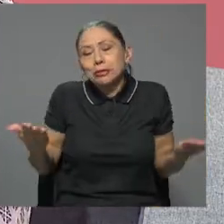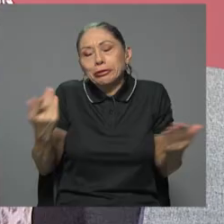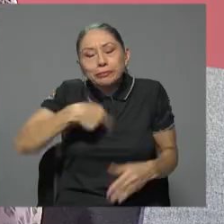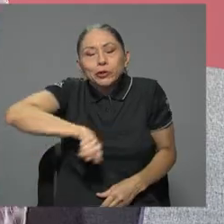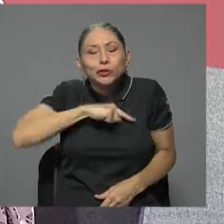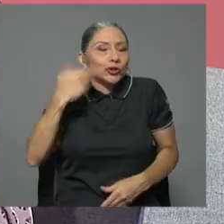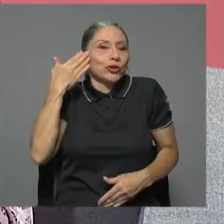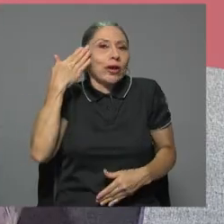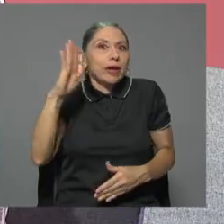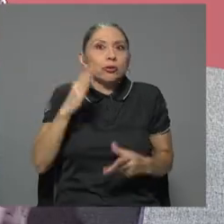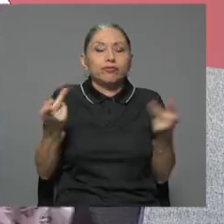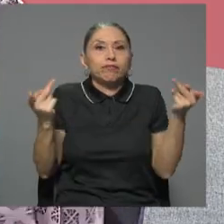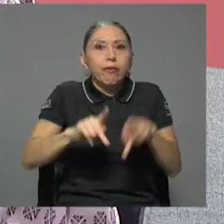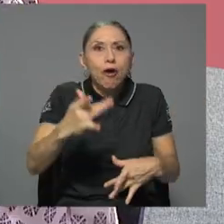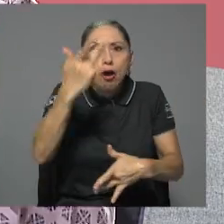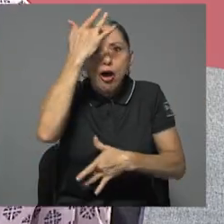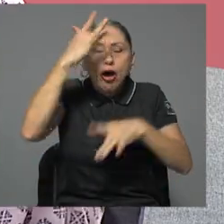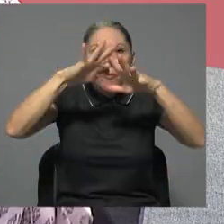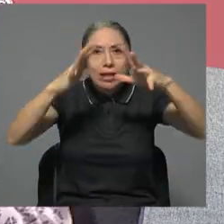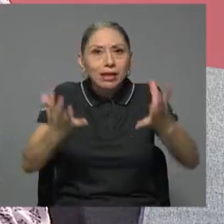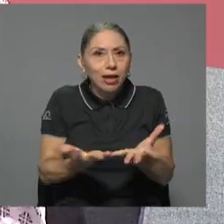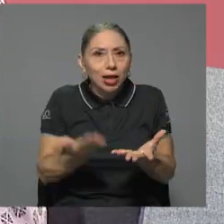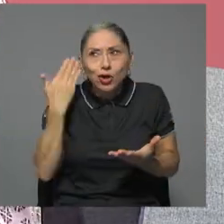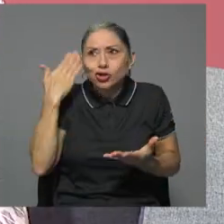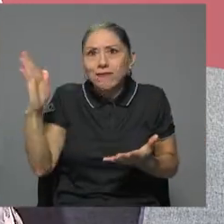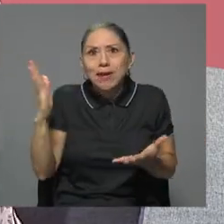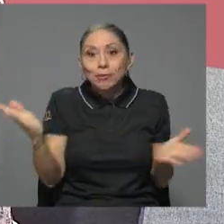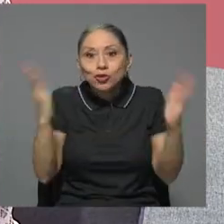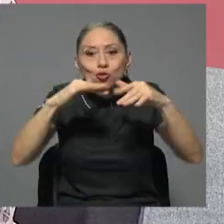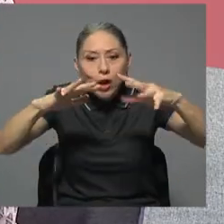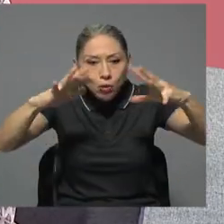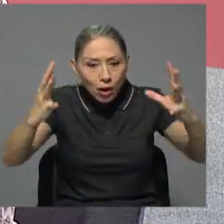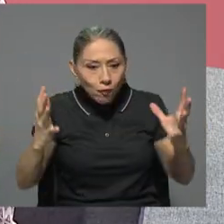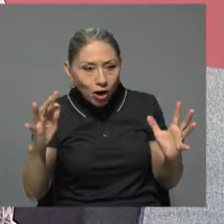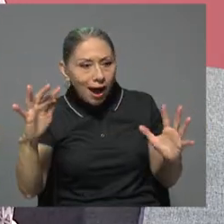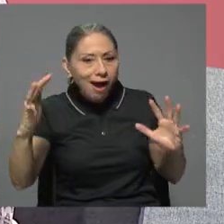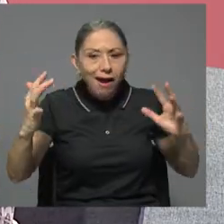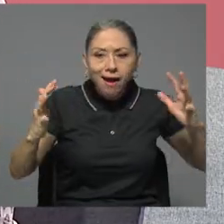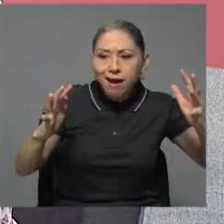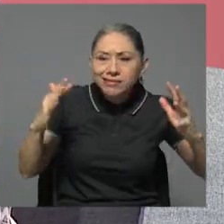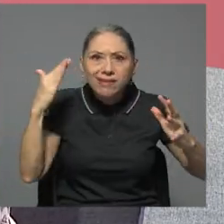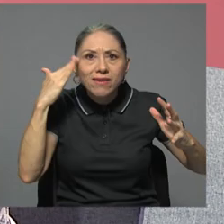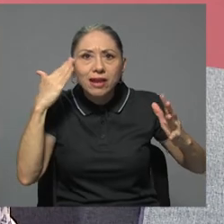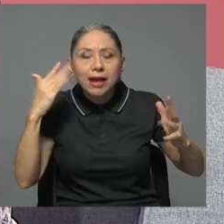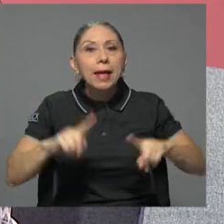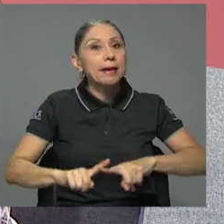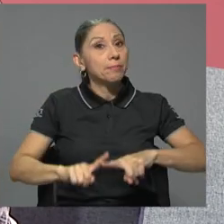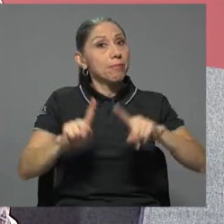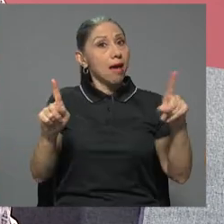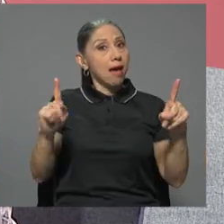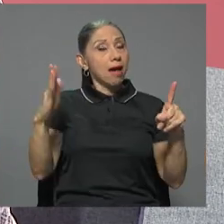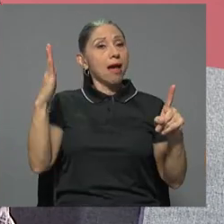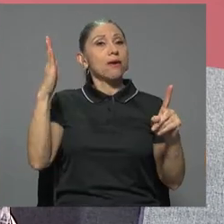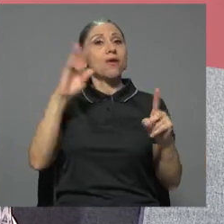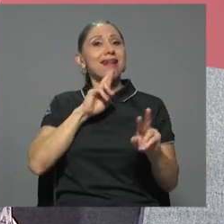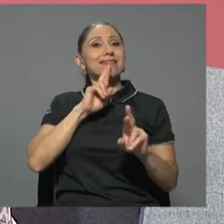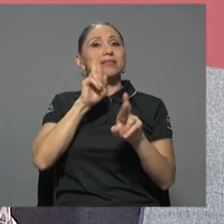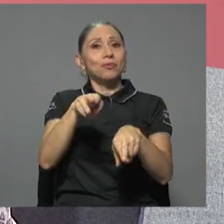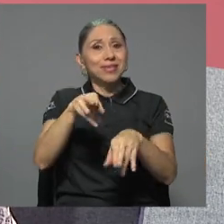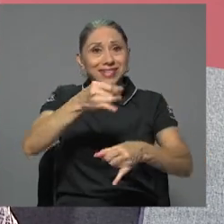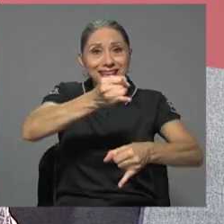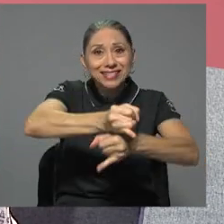una pandemia evidentemente nadie lo sabía no teníamos una bolita de cristal embargo la respuesta institucional